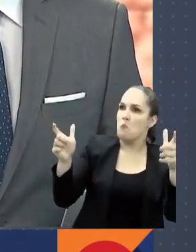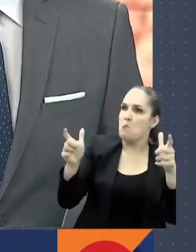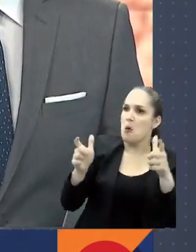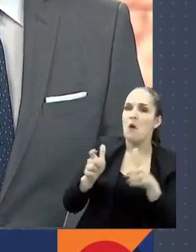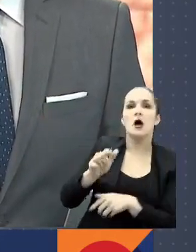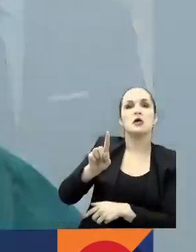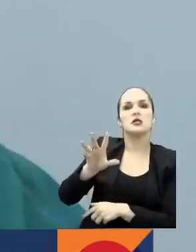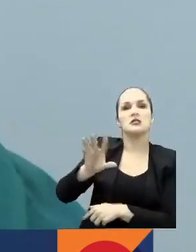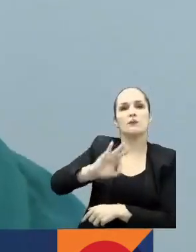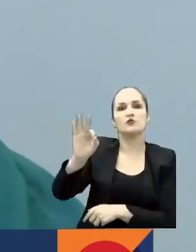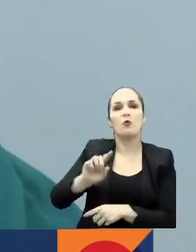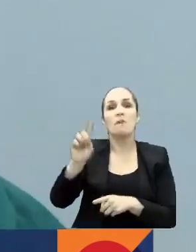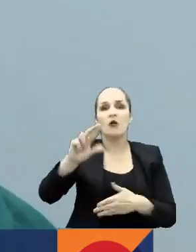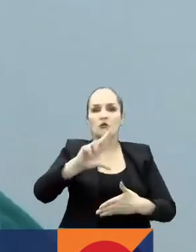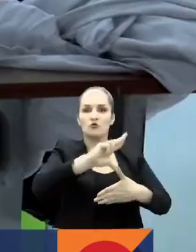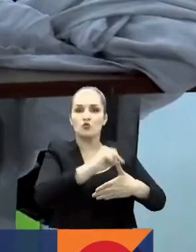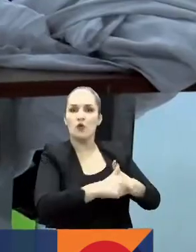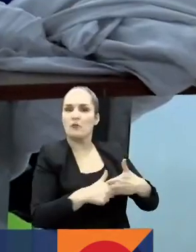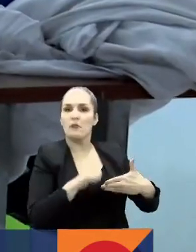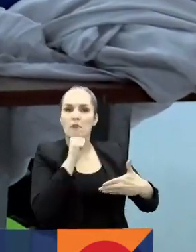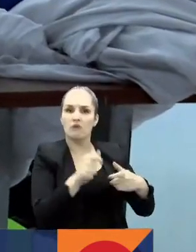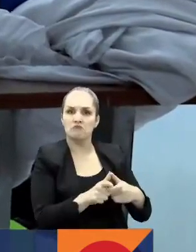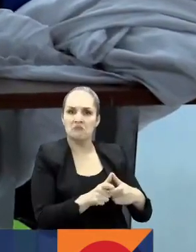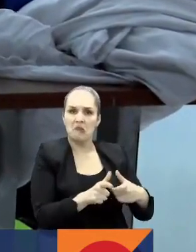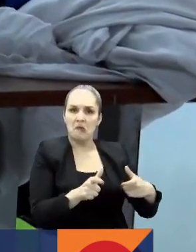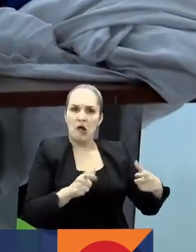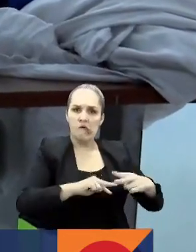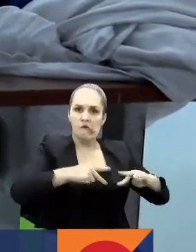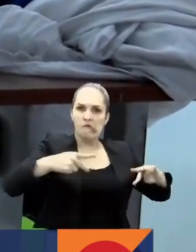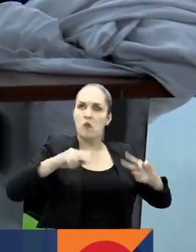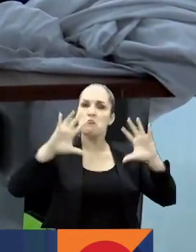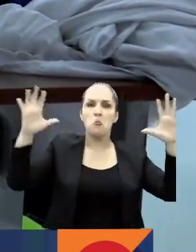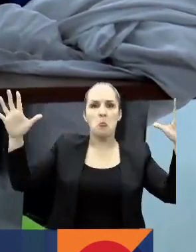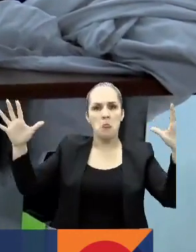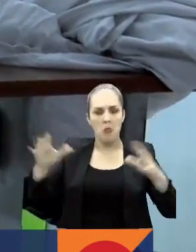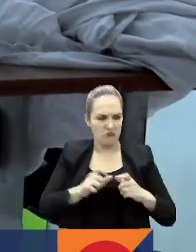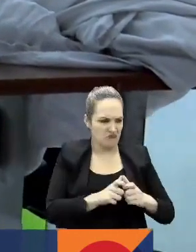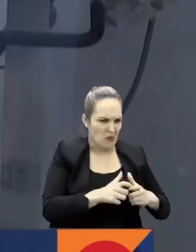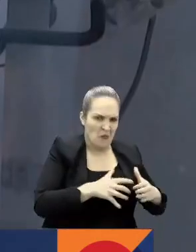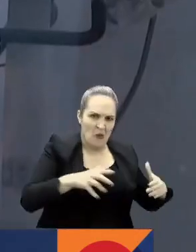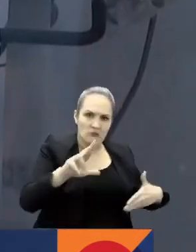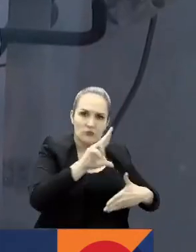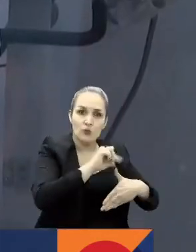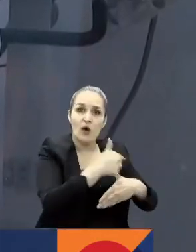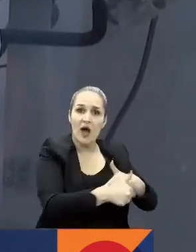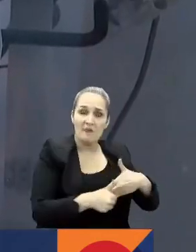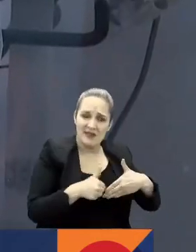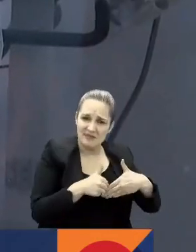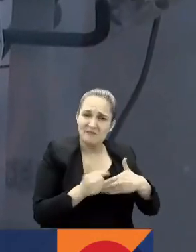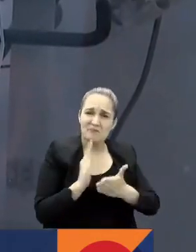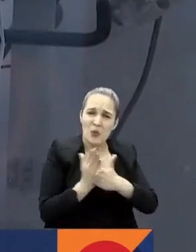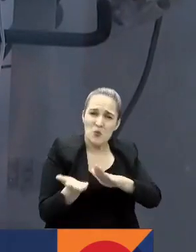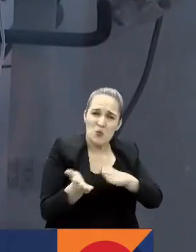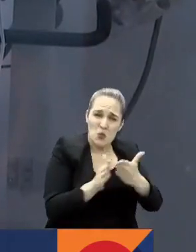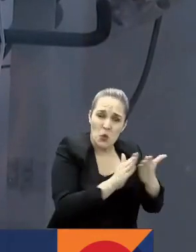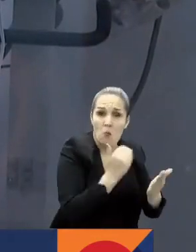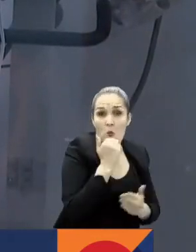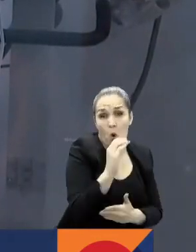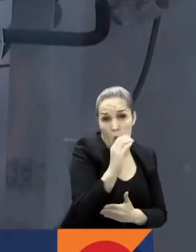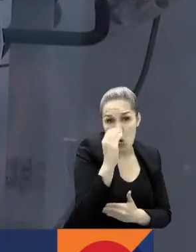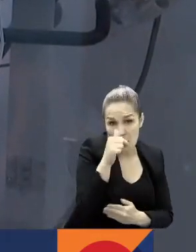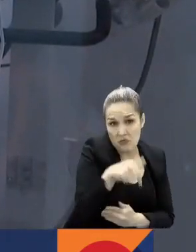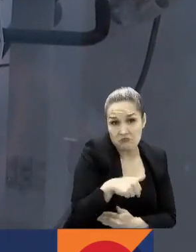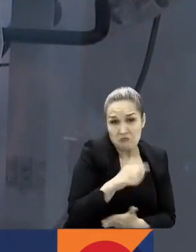en Sudamérica, donde las cifras de nuevos contagios y muertes pues aún se mantienen muy altas, como es el caso de nuestro país, aquí en